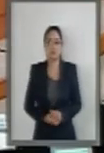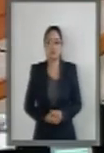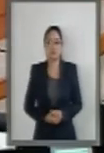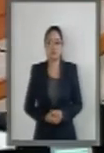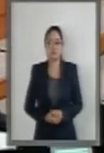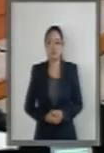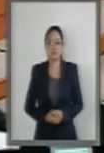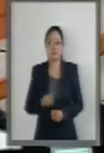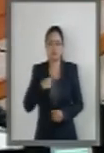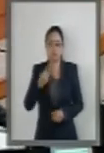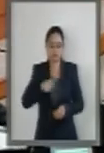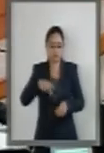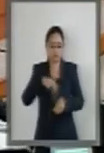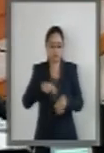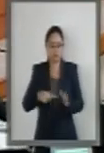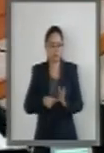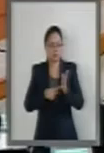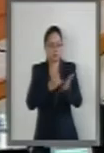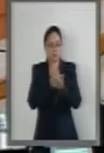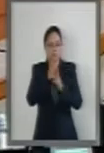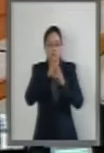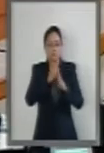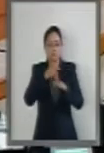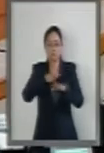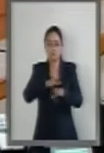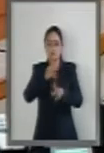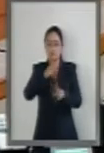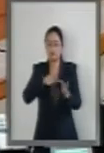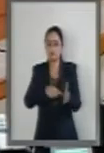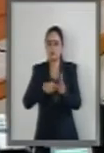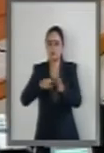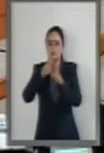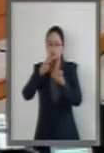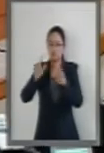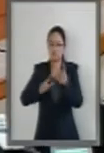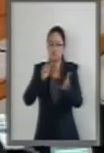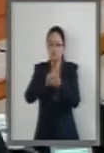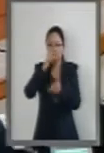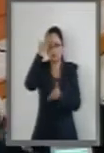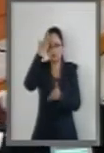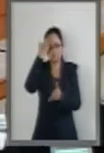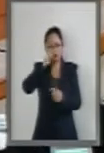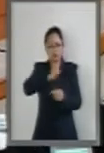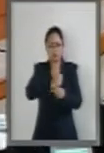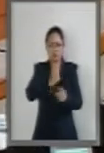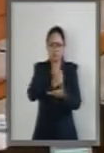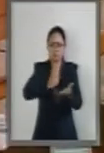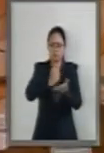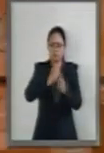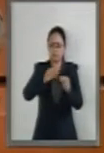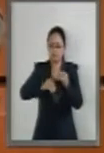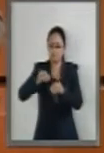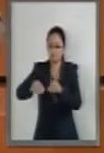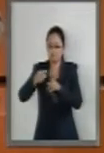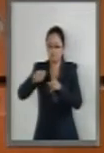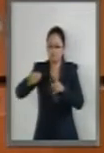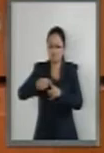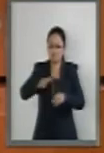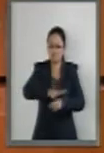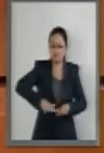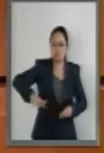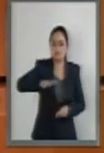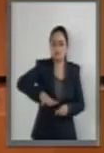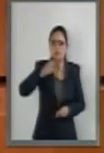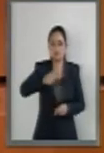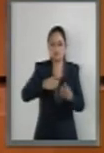vengo a esta tribuna a presentar el siguiente dictamen referente a la Ley General de Asentamientos Humanos, Ordenamiento Territorial